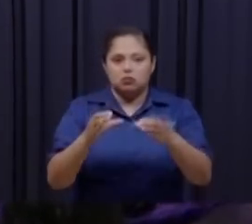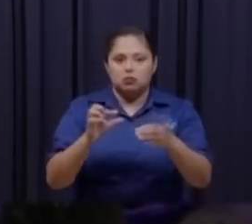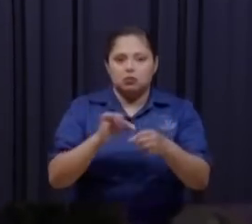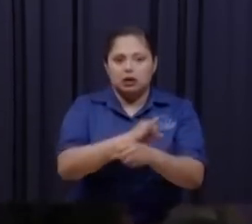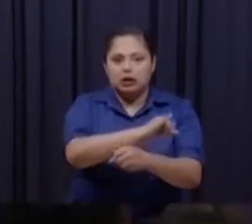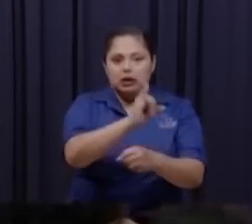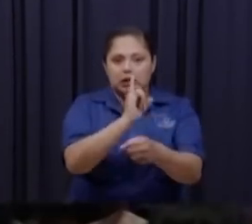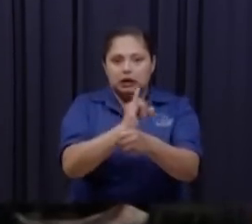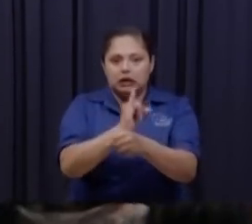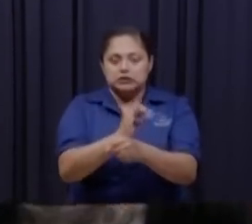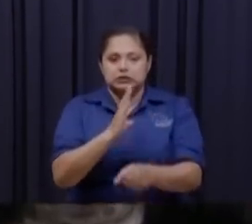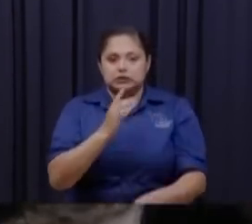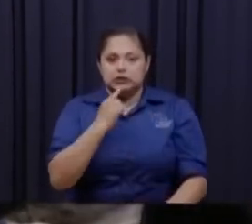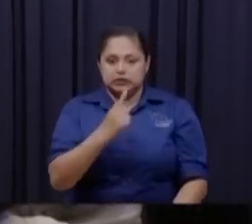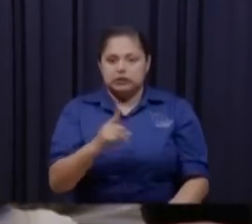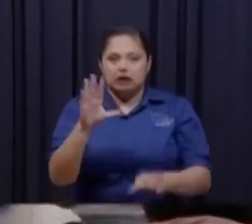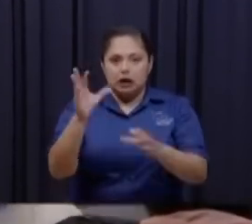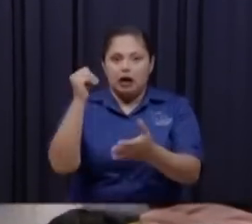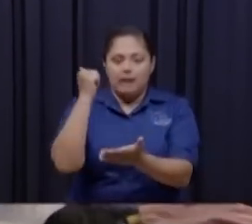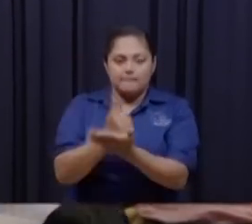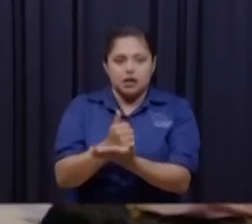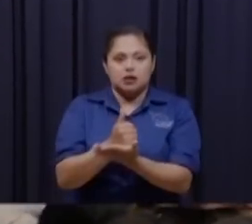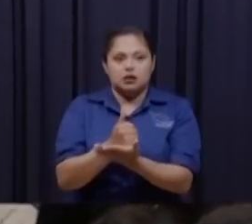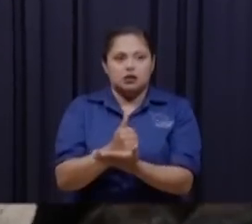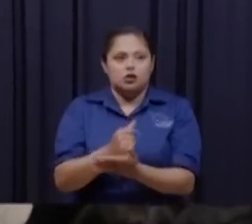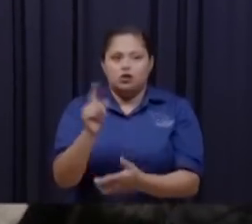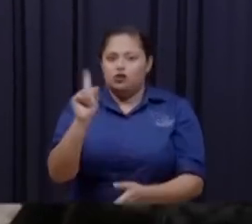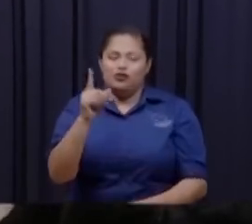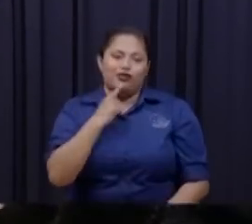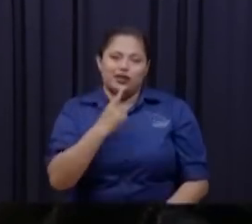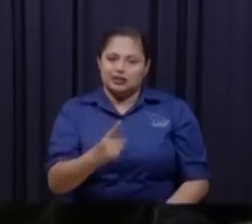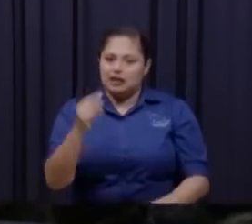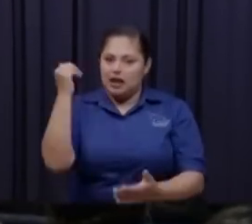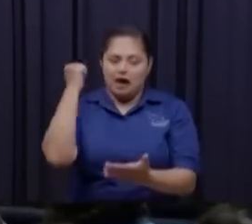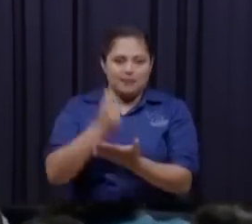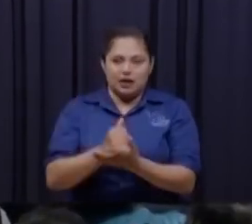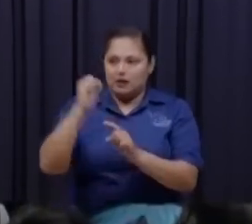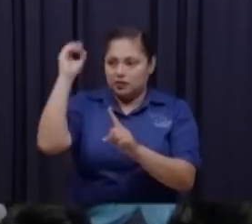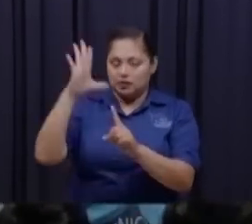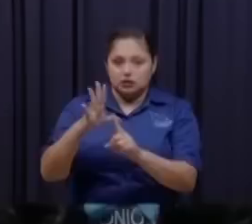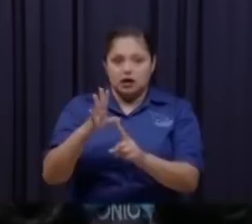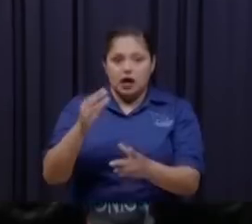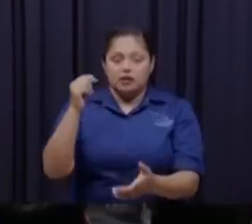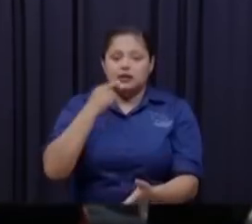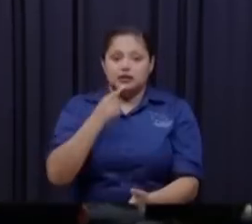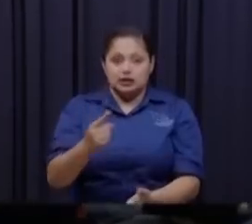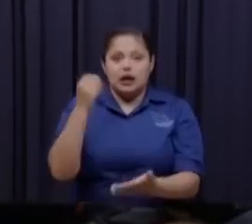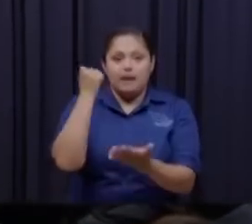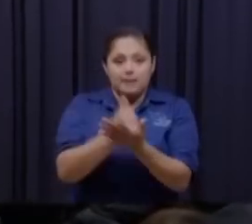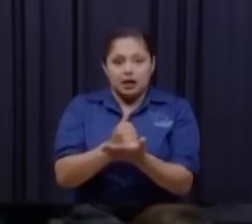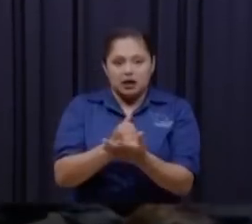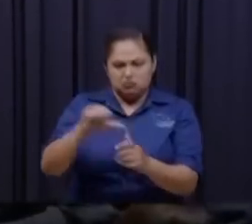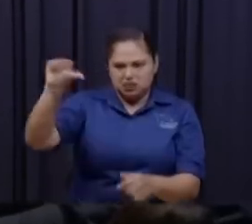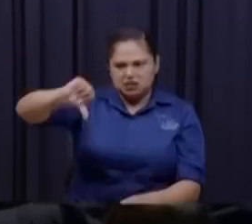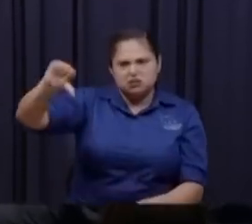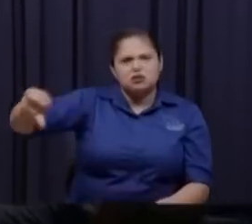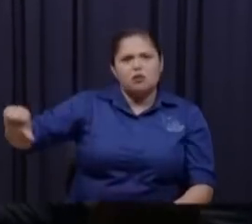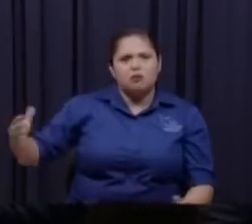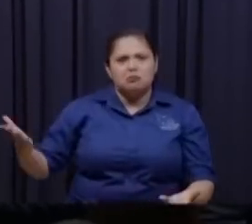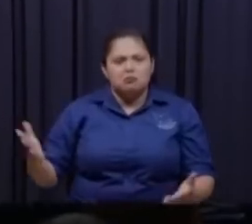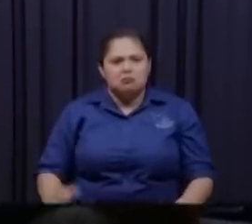O sea, no le decían amén a las bendiciones, sino que a las maldiciones. Por eso